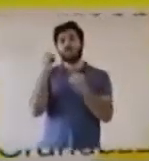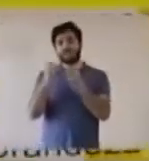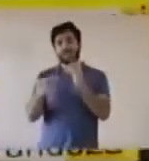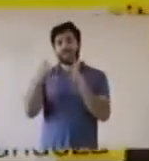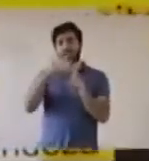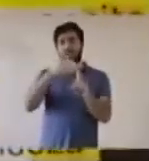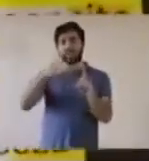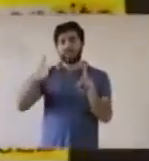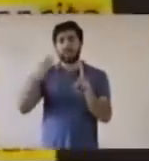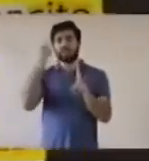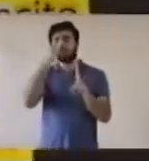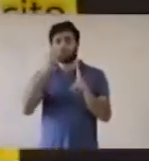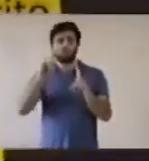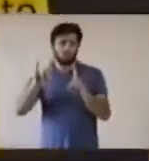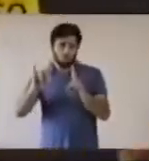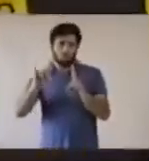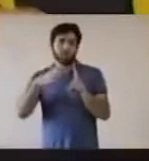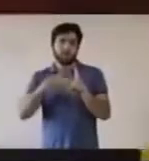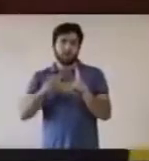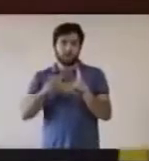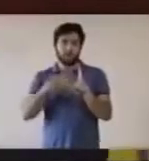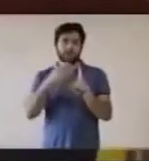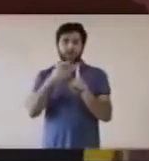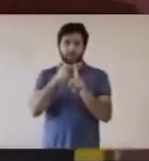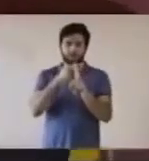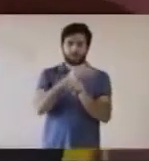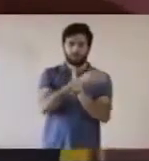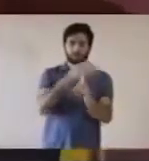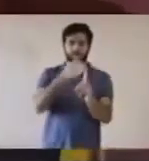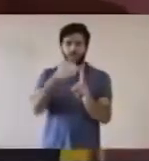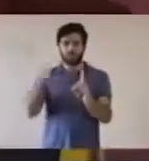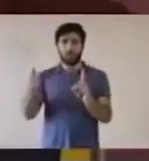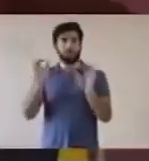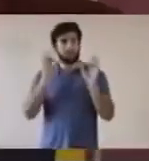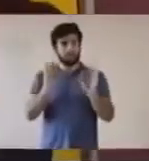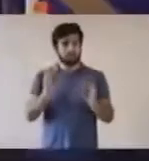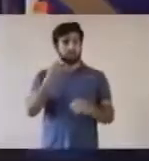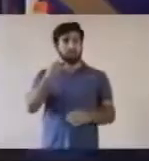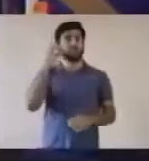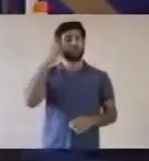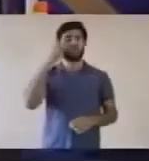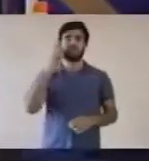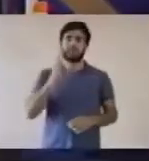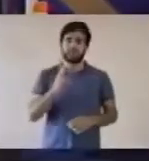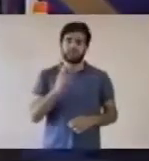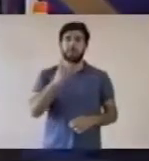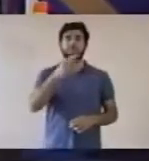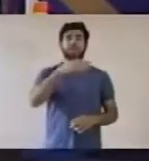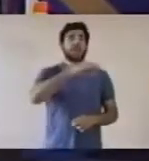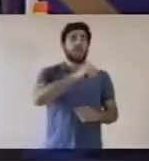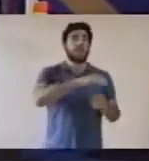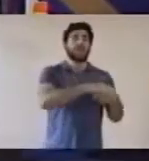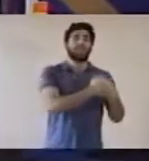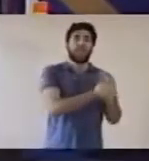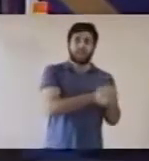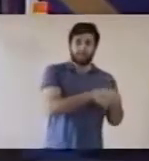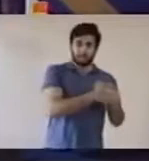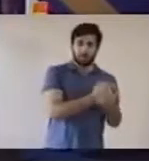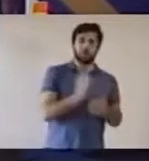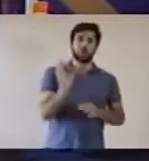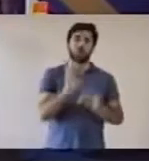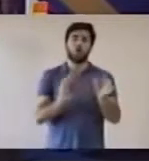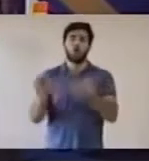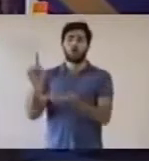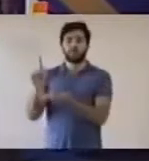a esta palabra con las partículas al final se le llama sufijo. Recuerda lavarte las manos con agua y jabón o